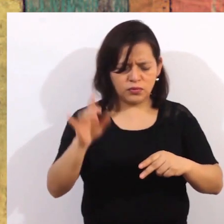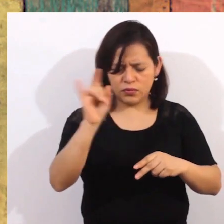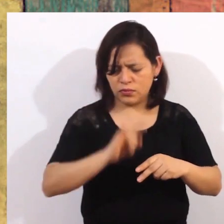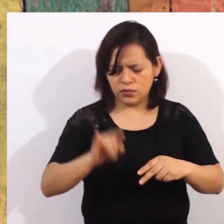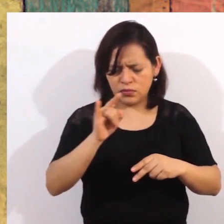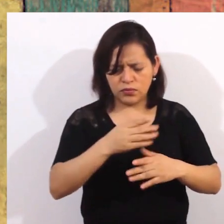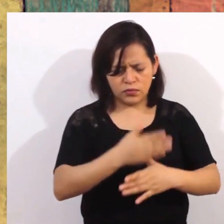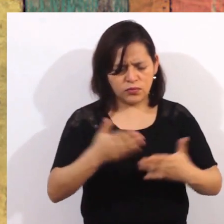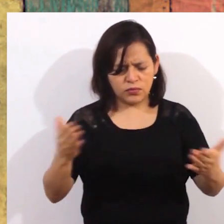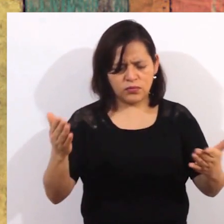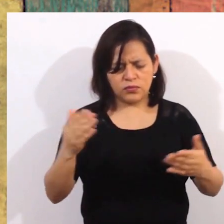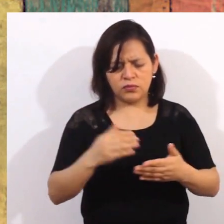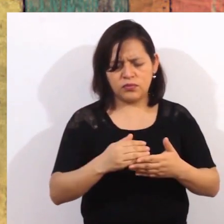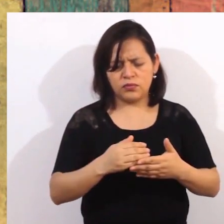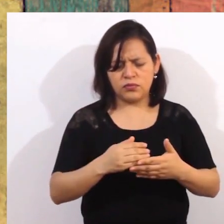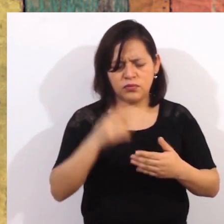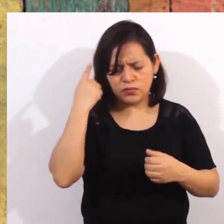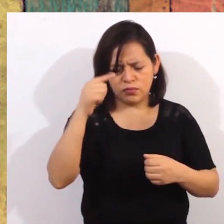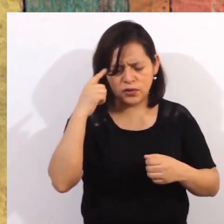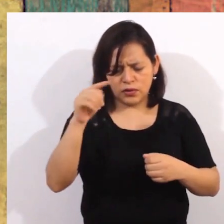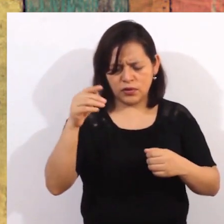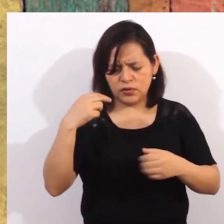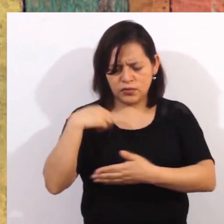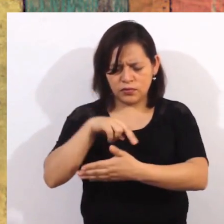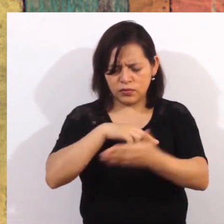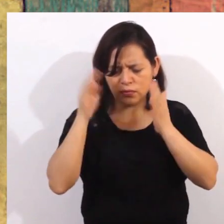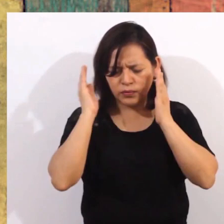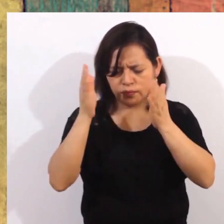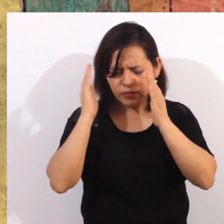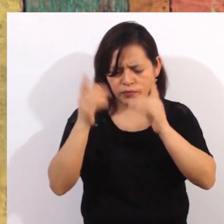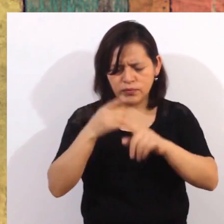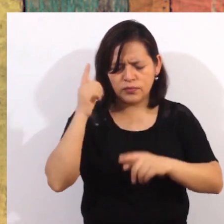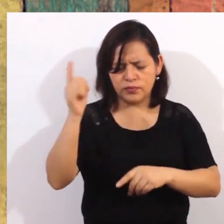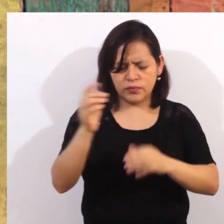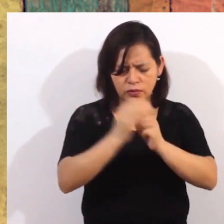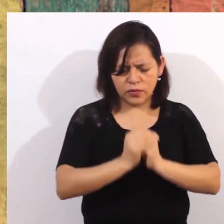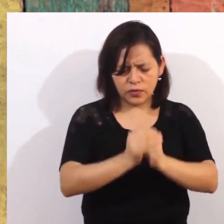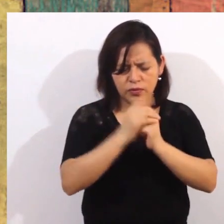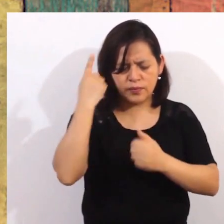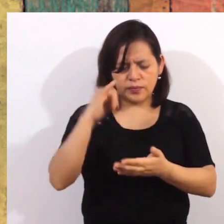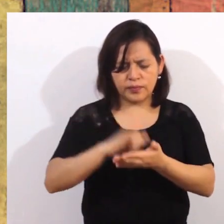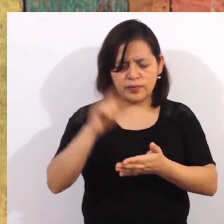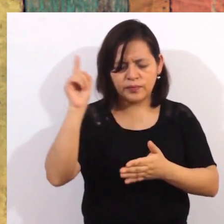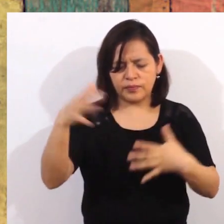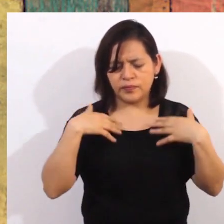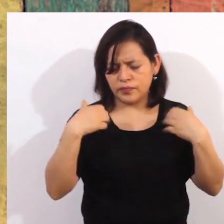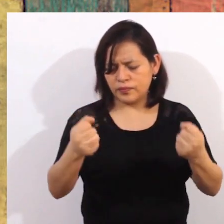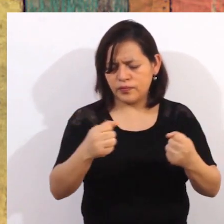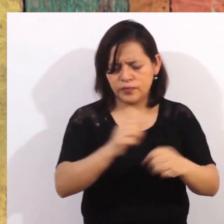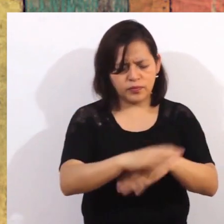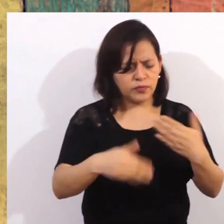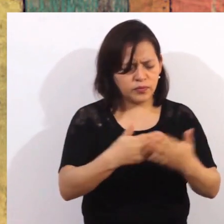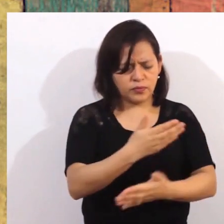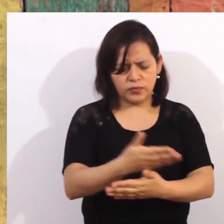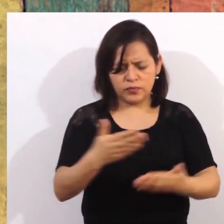heridas que a través de la historia se han formado, Señor, en nuestras vidas. Oramos para que tú sanes cada cosa que ha